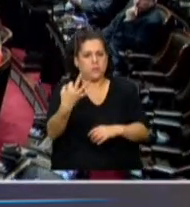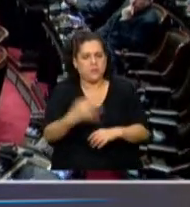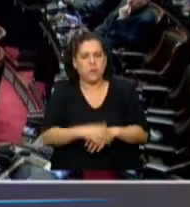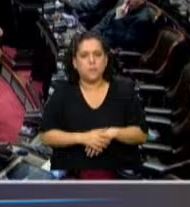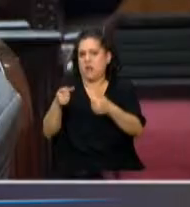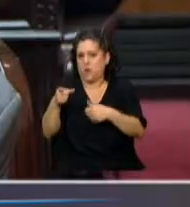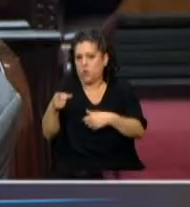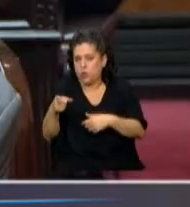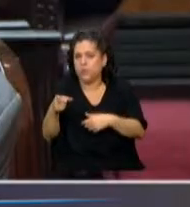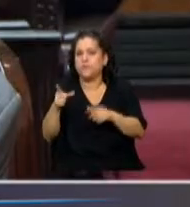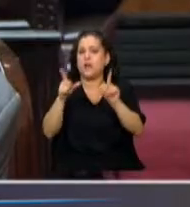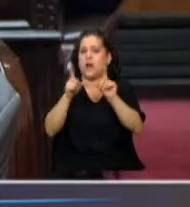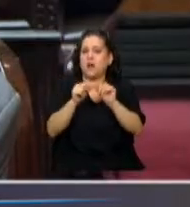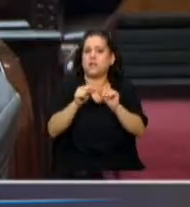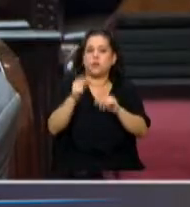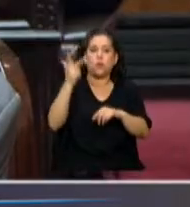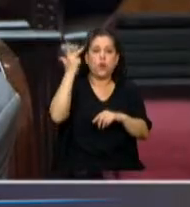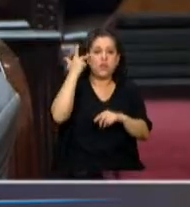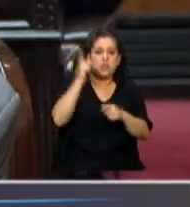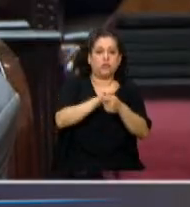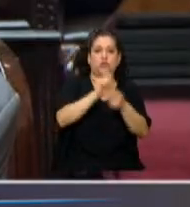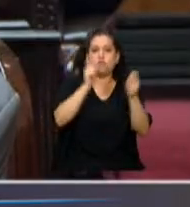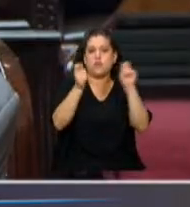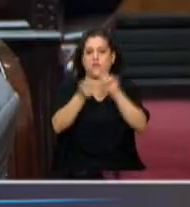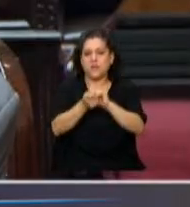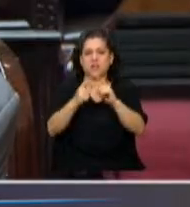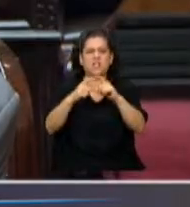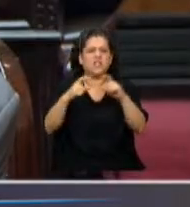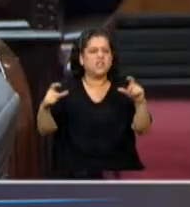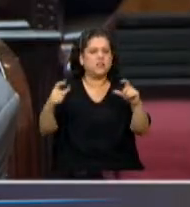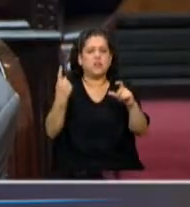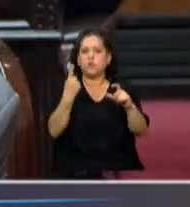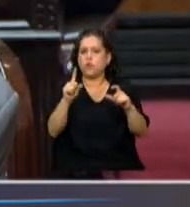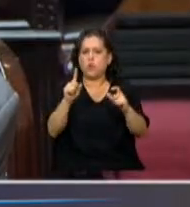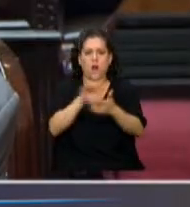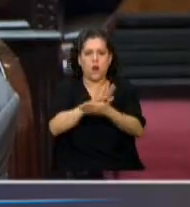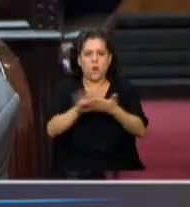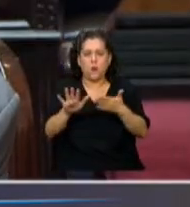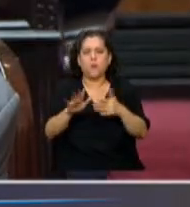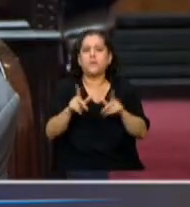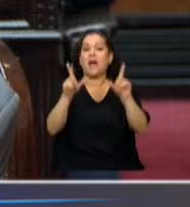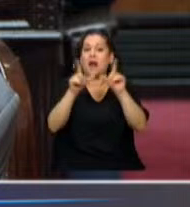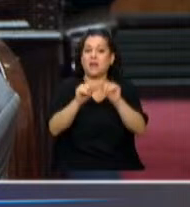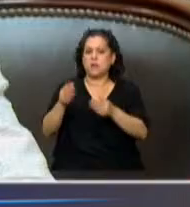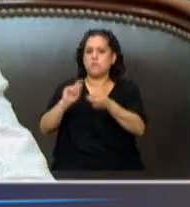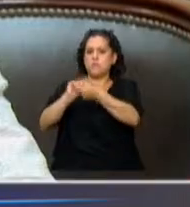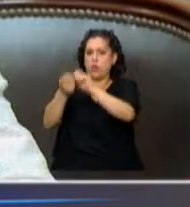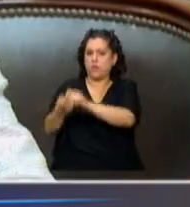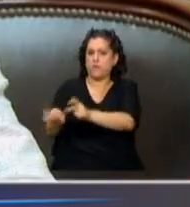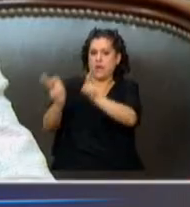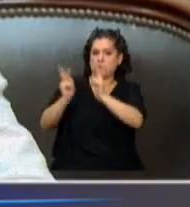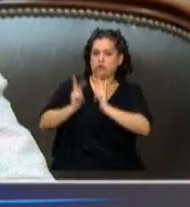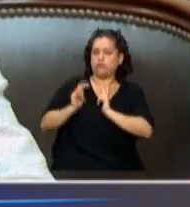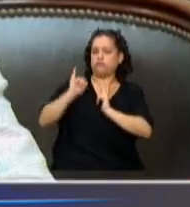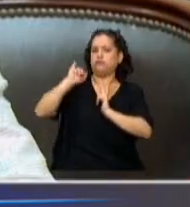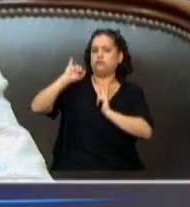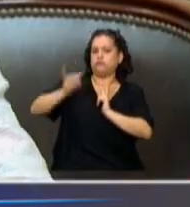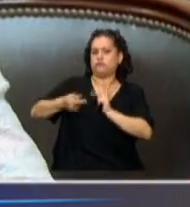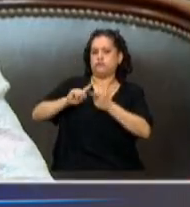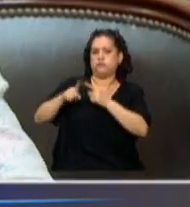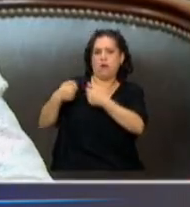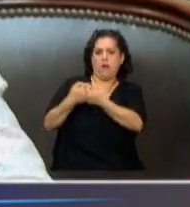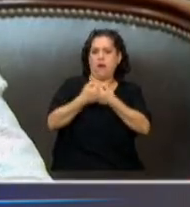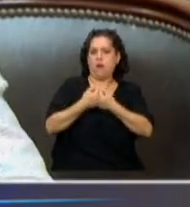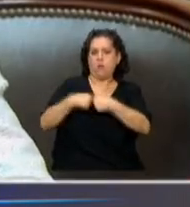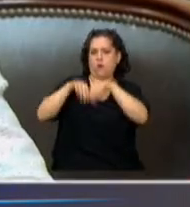función también de todas las discusiones que se dieron sanitarias en estos 3-4 años que tuvimos en relación también con la